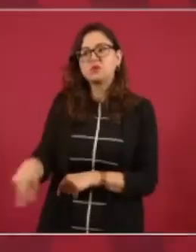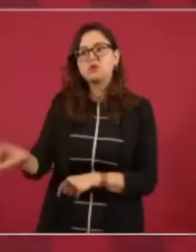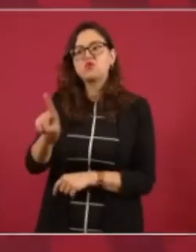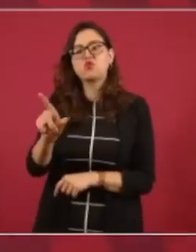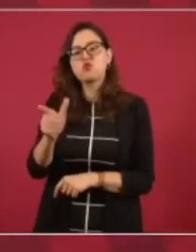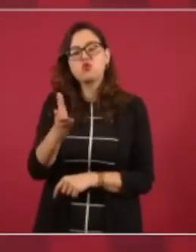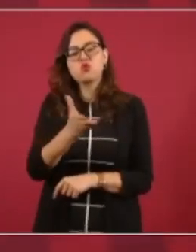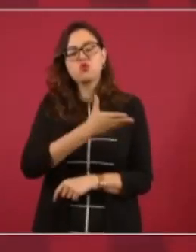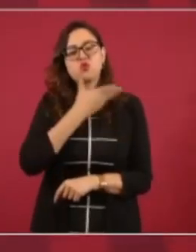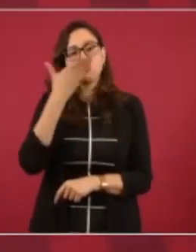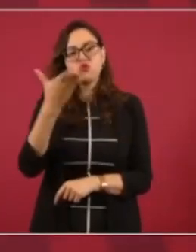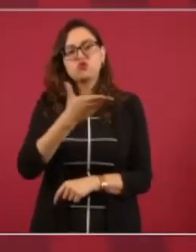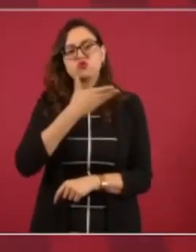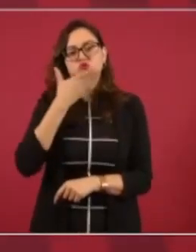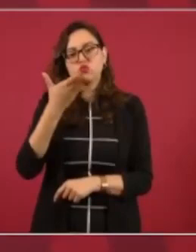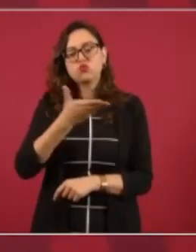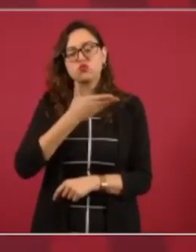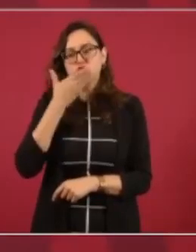a